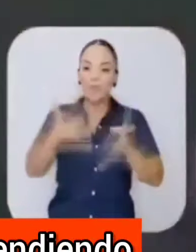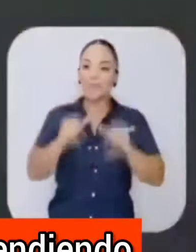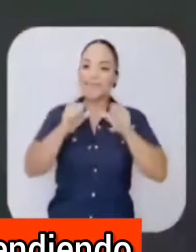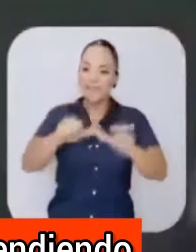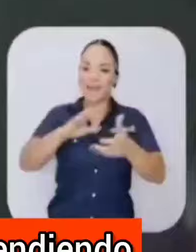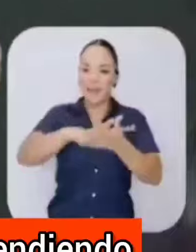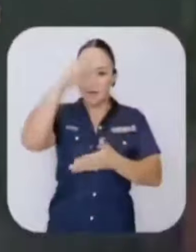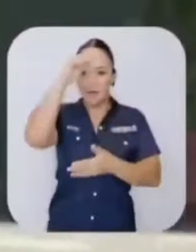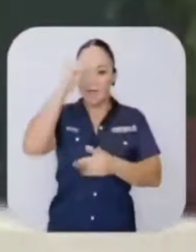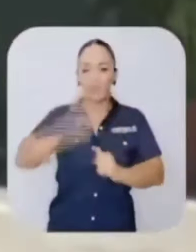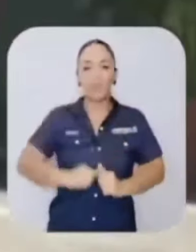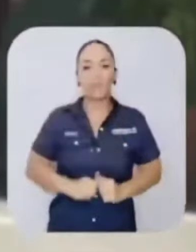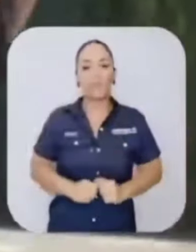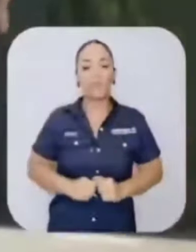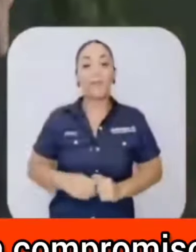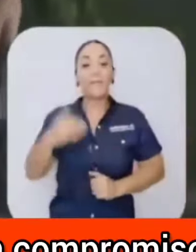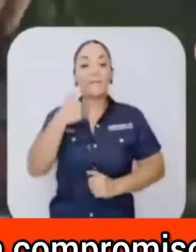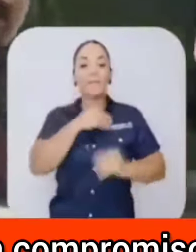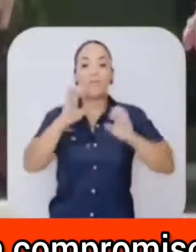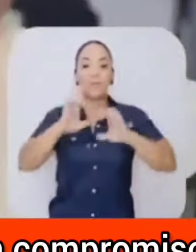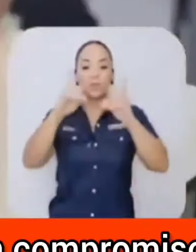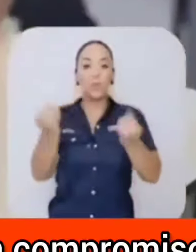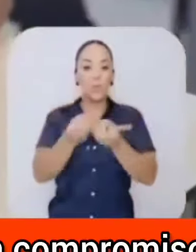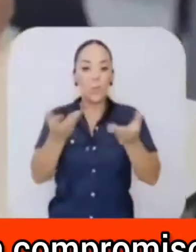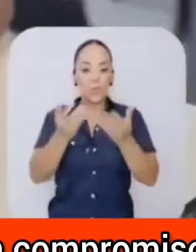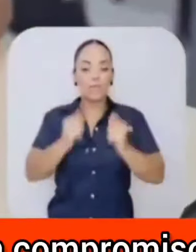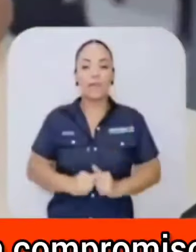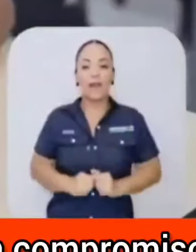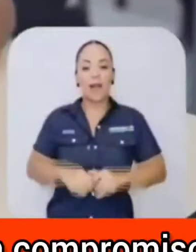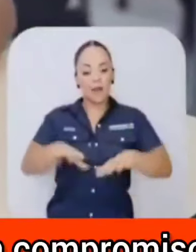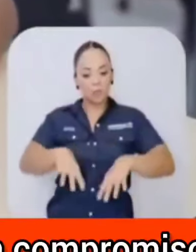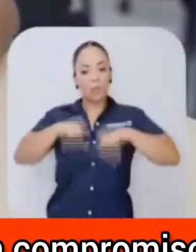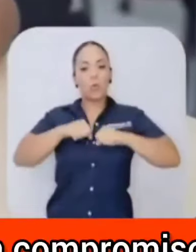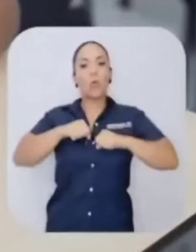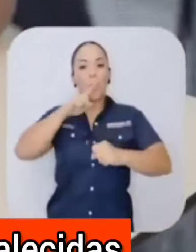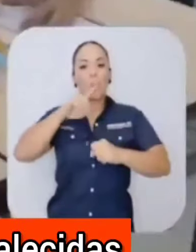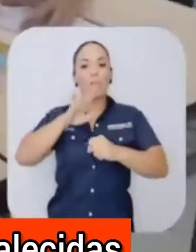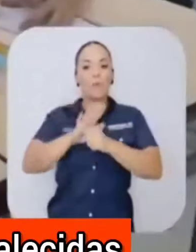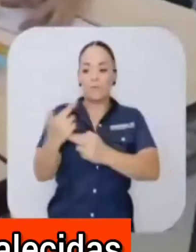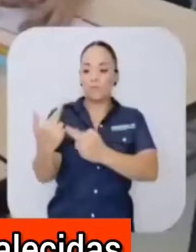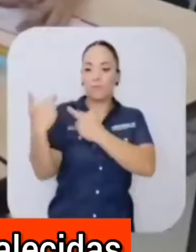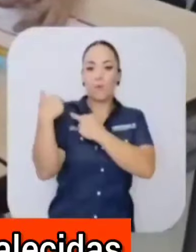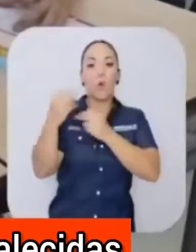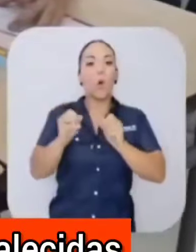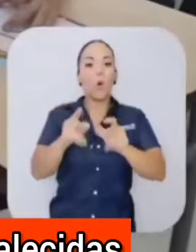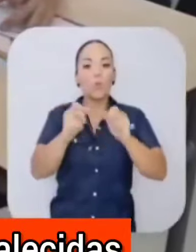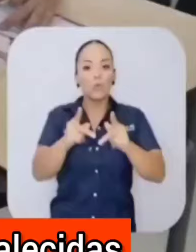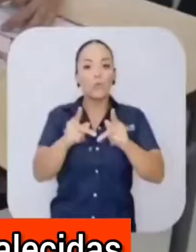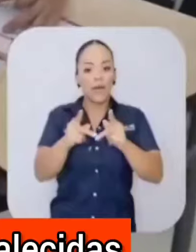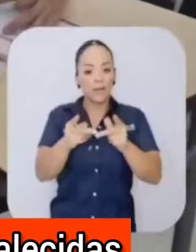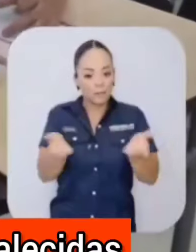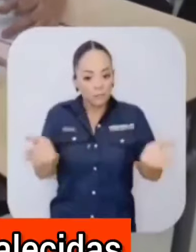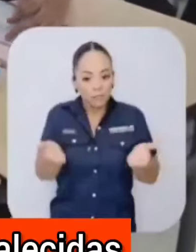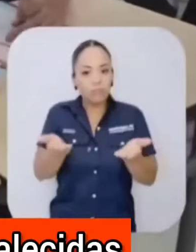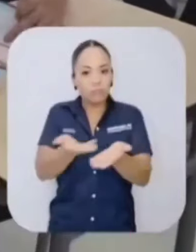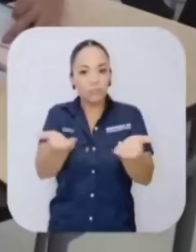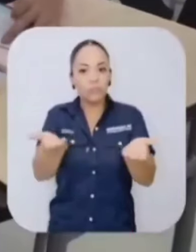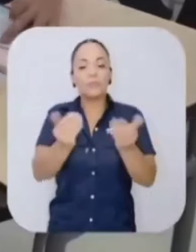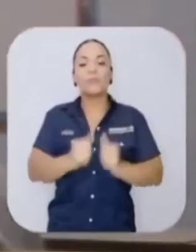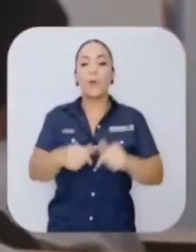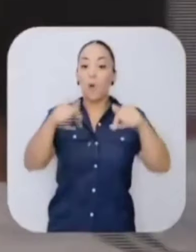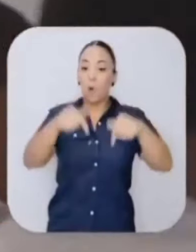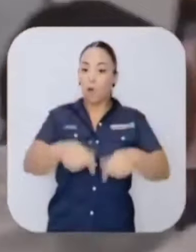sigan aprendiendo. El Ministerio de Educación Pública asumió un compromiso para que estas oportunidades sean fortalecidas